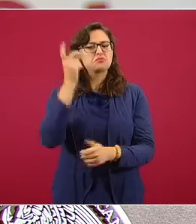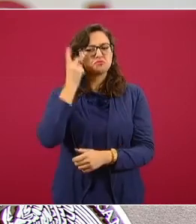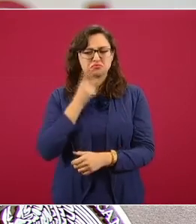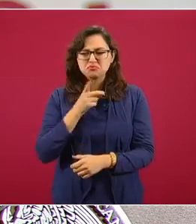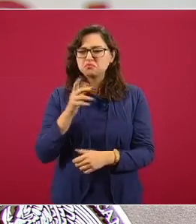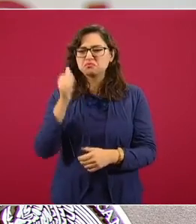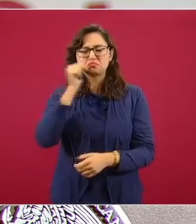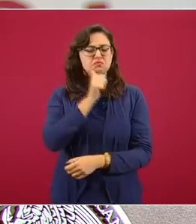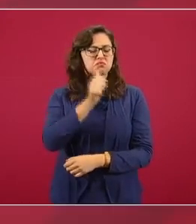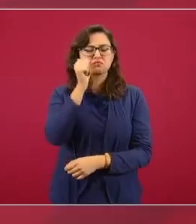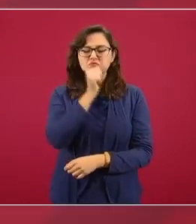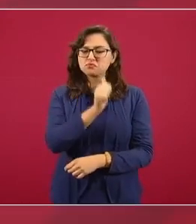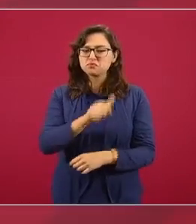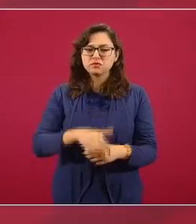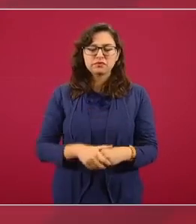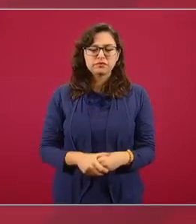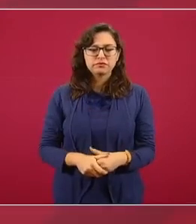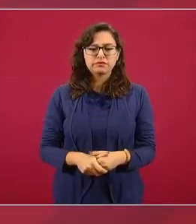Nacozari,